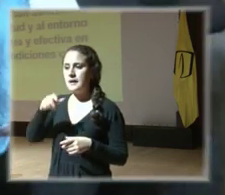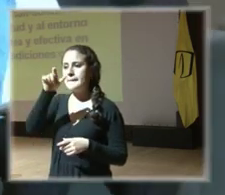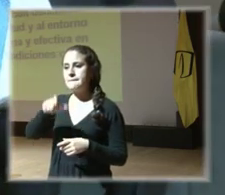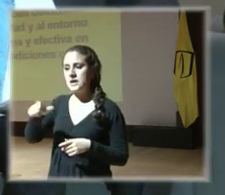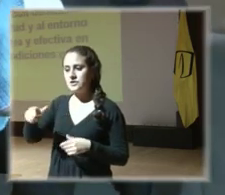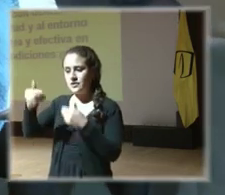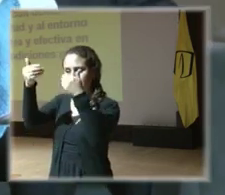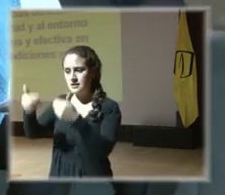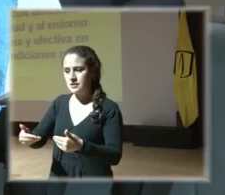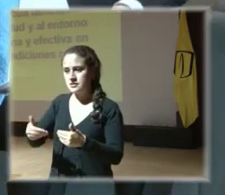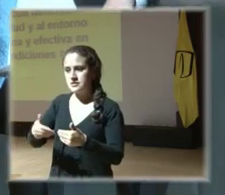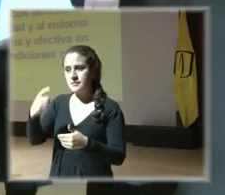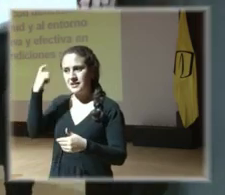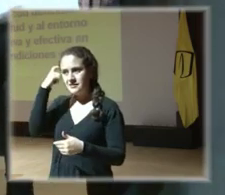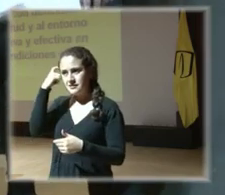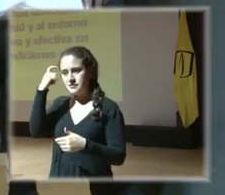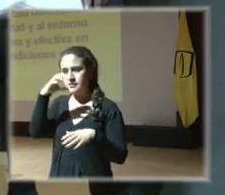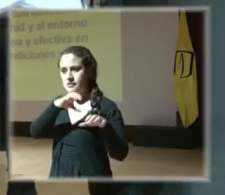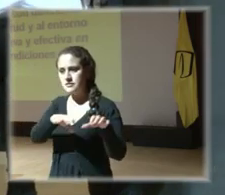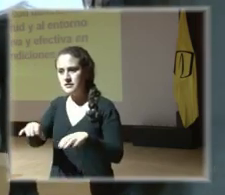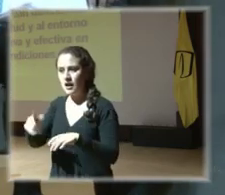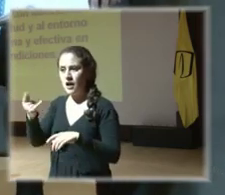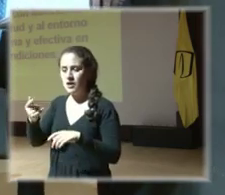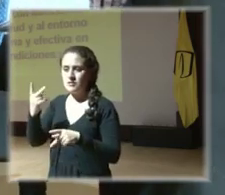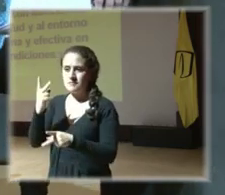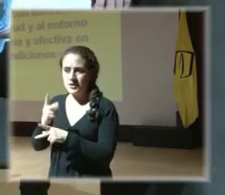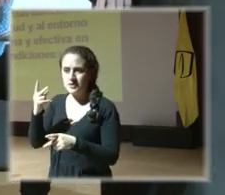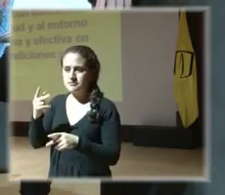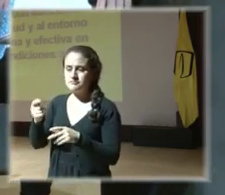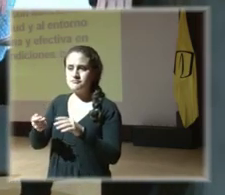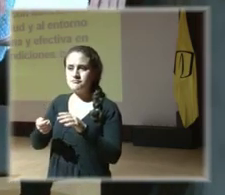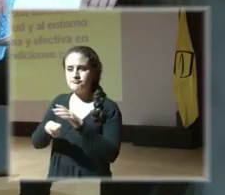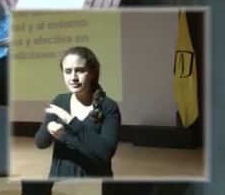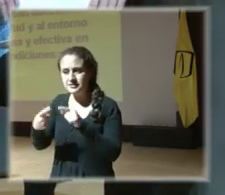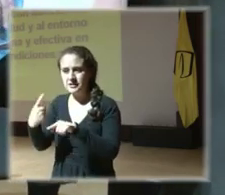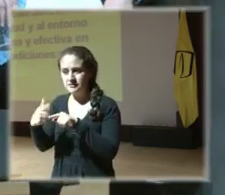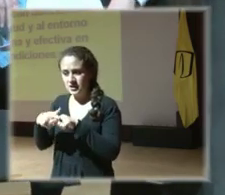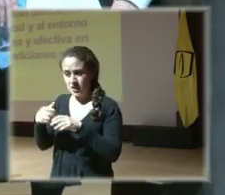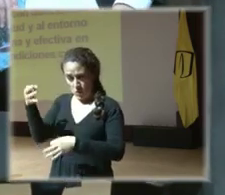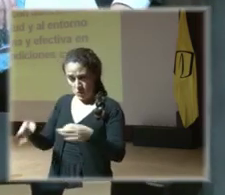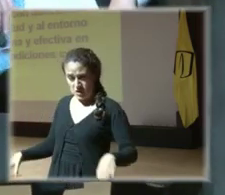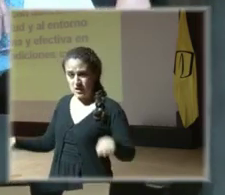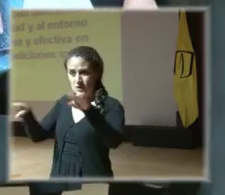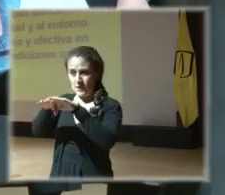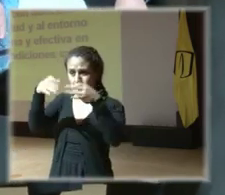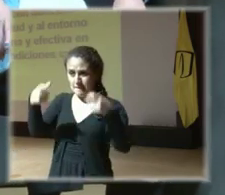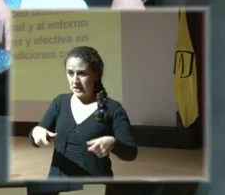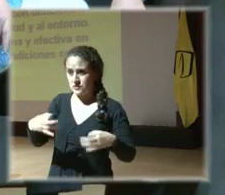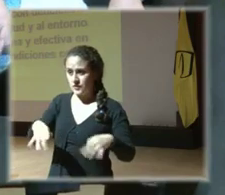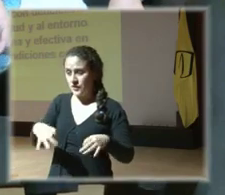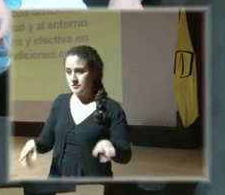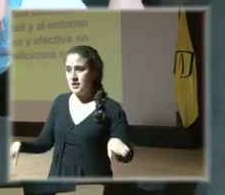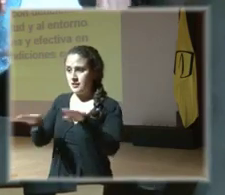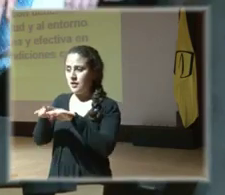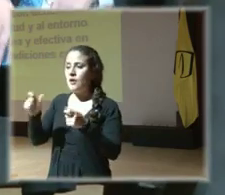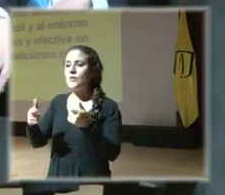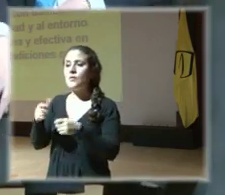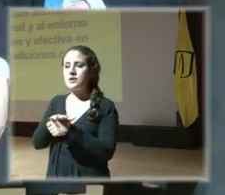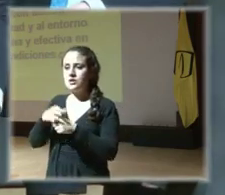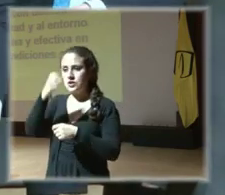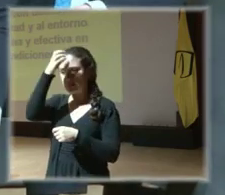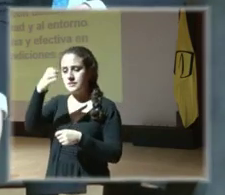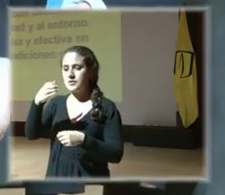persona con discapacidad intelectual? ¿Se le juzga de la misma manera que a cualquier persona? ¿Qué relación tiene esto con el concepto de capacidad, incapacidad y